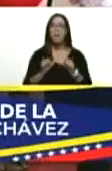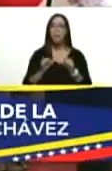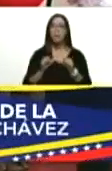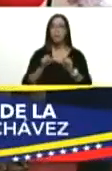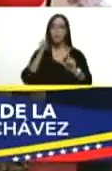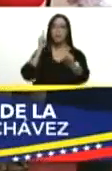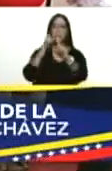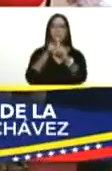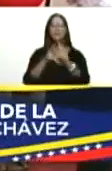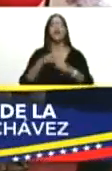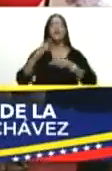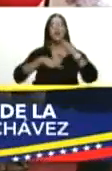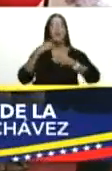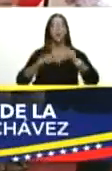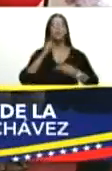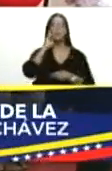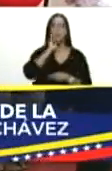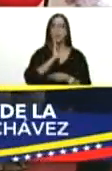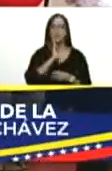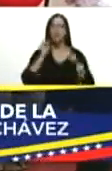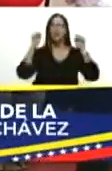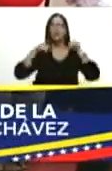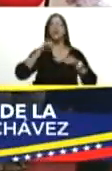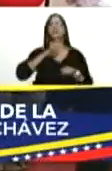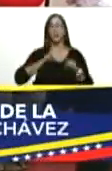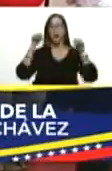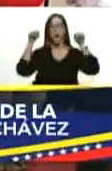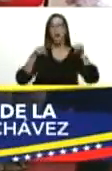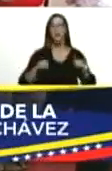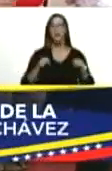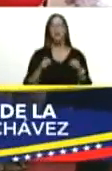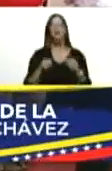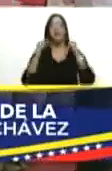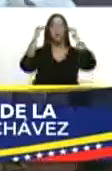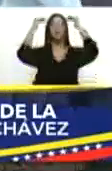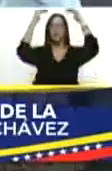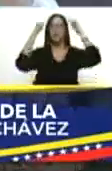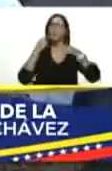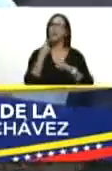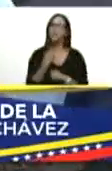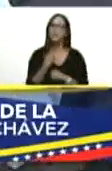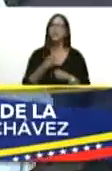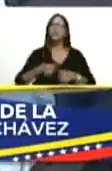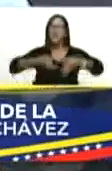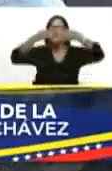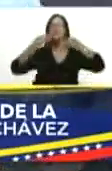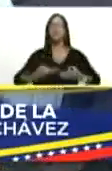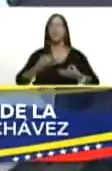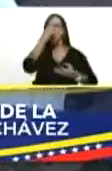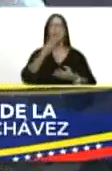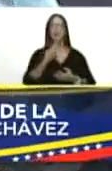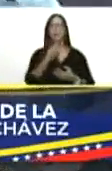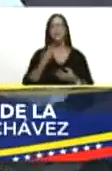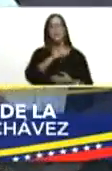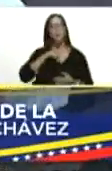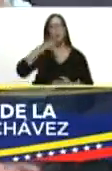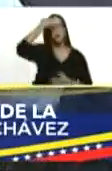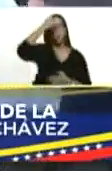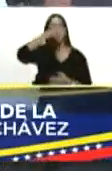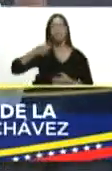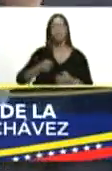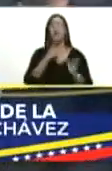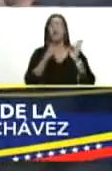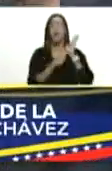de la revolución bolivariana. Y hoy estamos aquí, comandante, para decirte que ese juramento nuestro pueblo lo ha